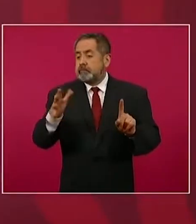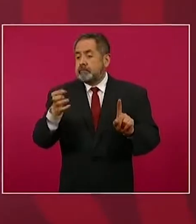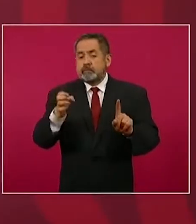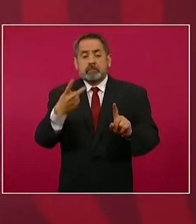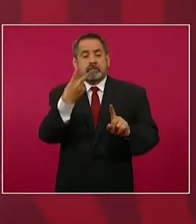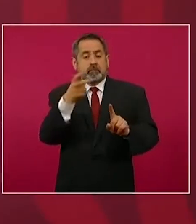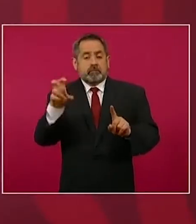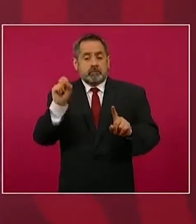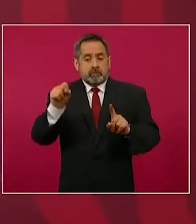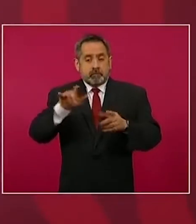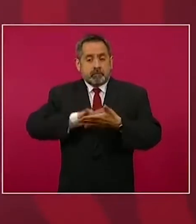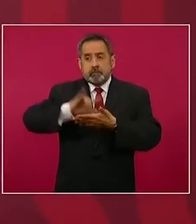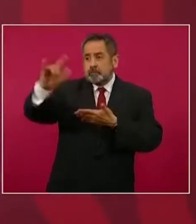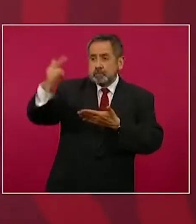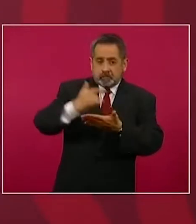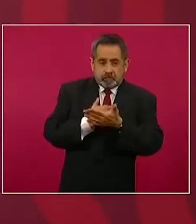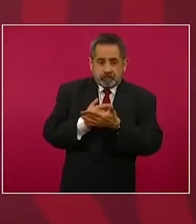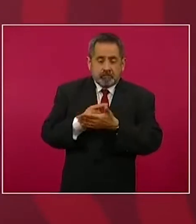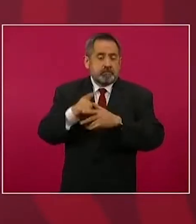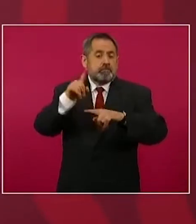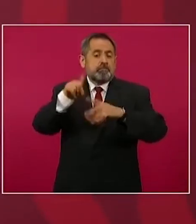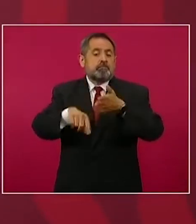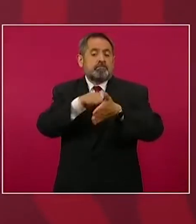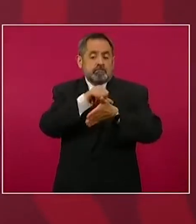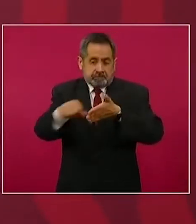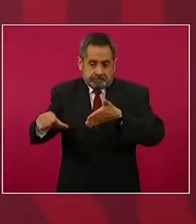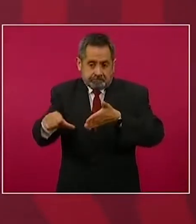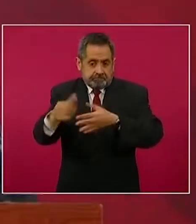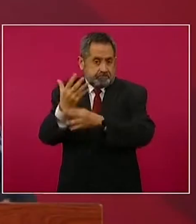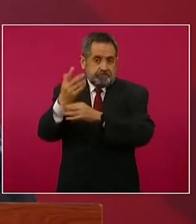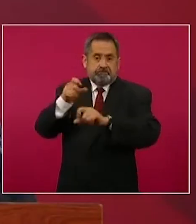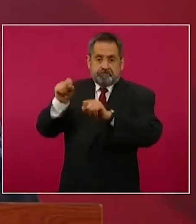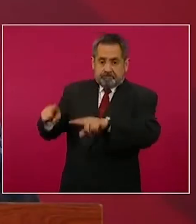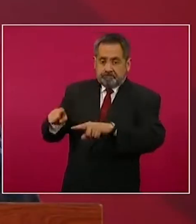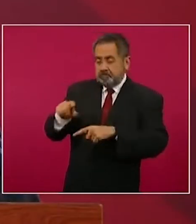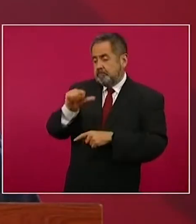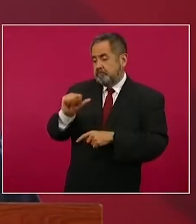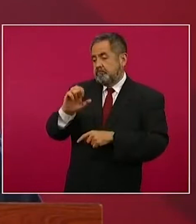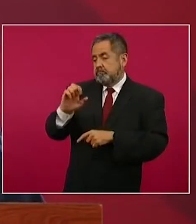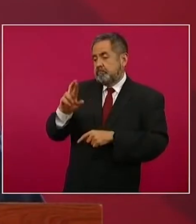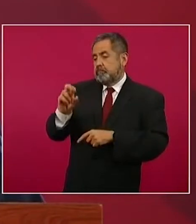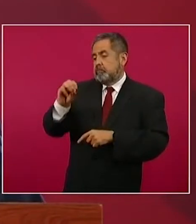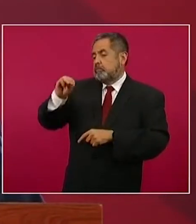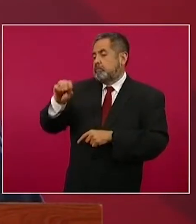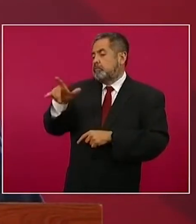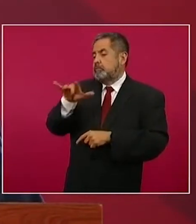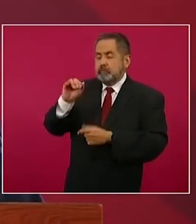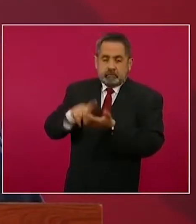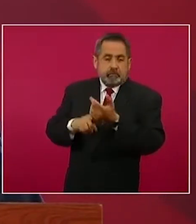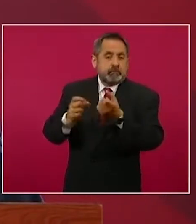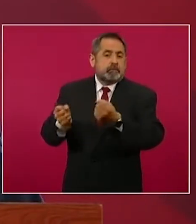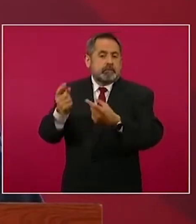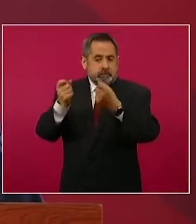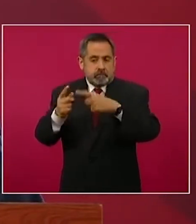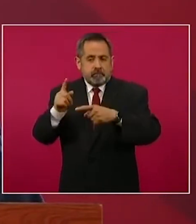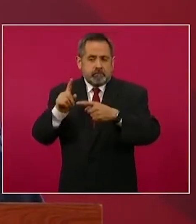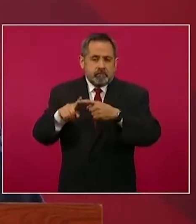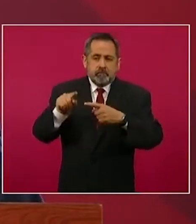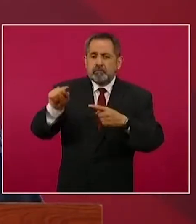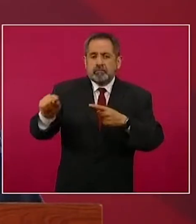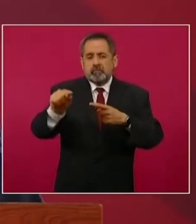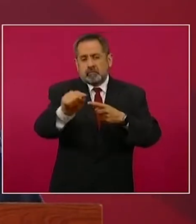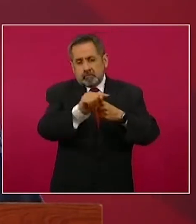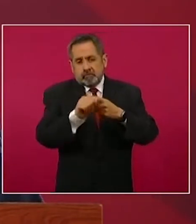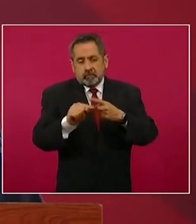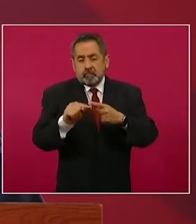titular de la profeco ricardo sheffield padilla quien afirmó que ya se normalizaron las operaciones en dicha aerolínea cuyo centro de operaciones